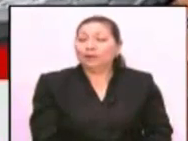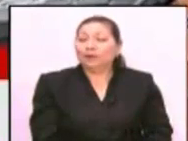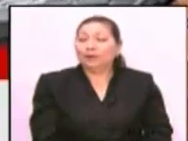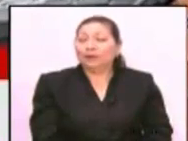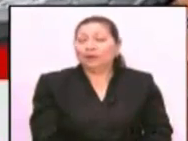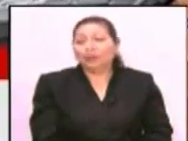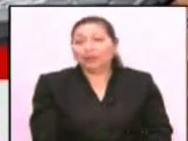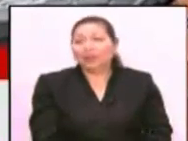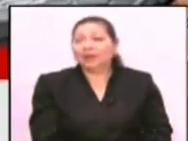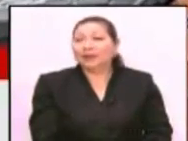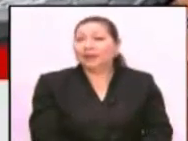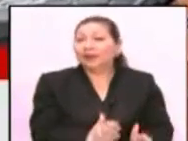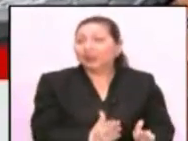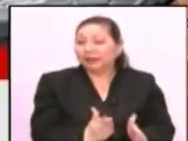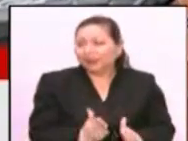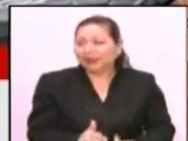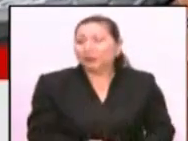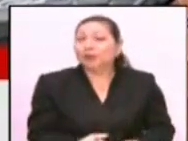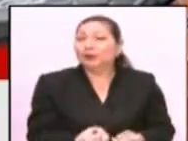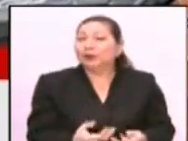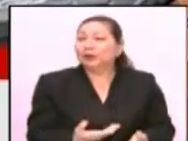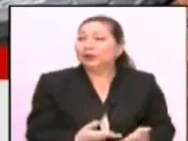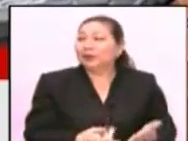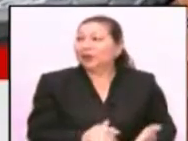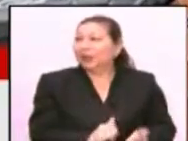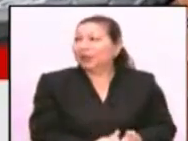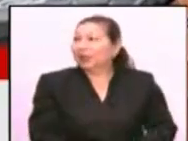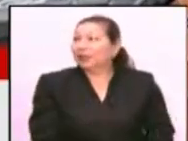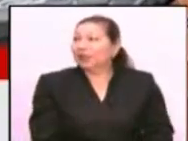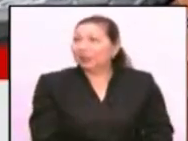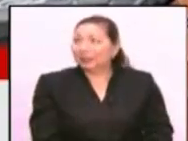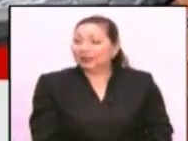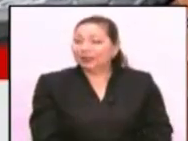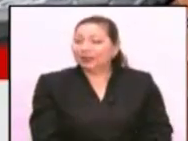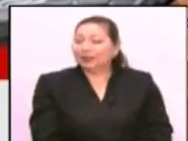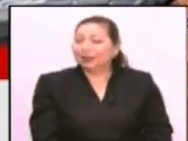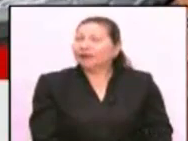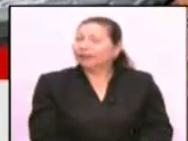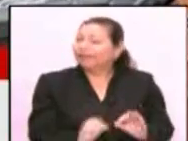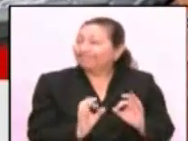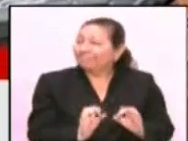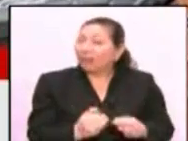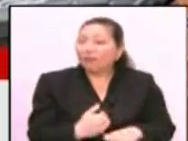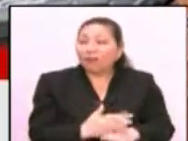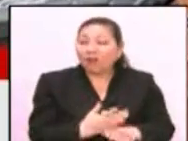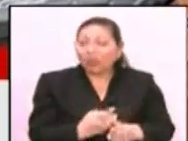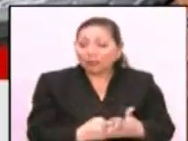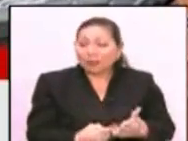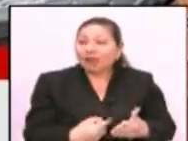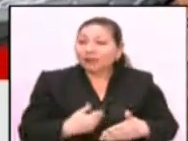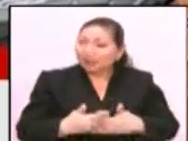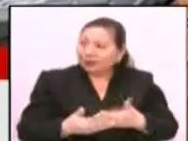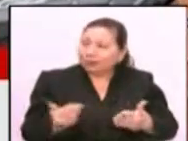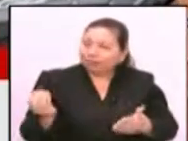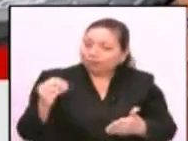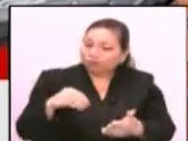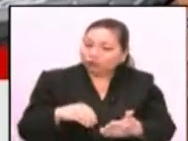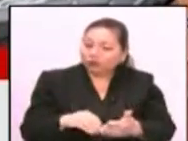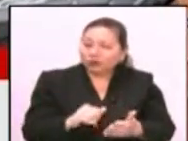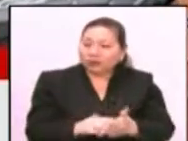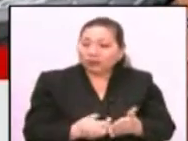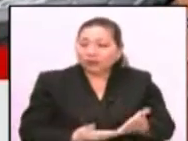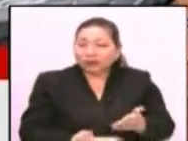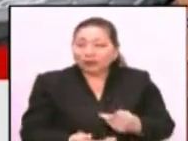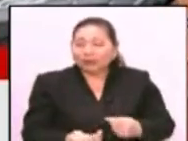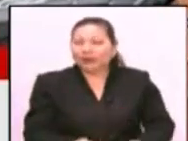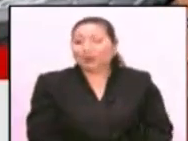que determina, pues, en muchos casos la constante metodología de seguir ingresando objetos prohibidos